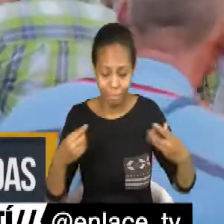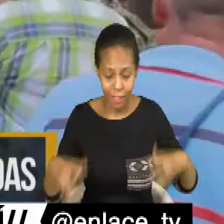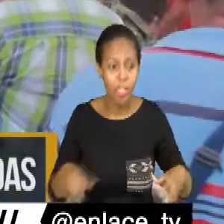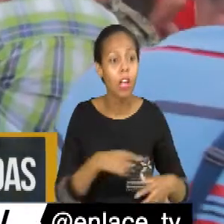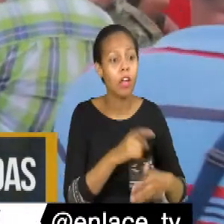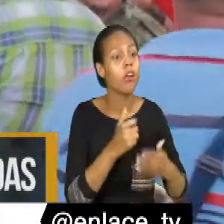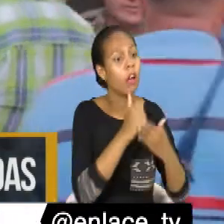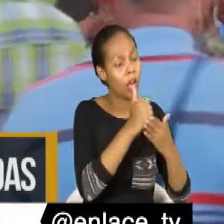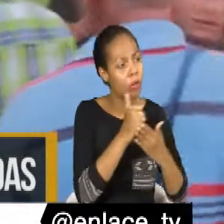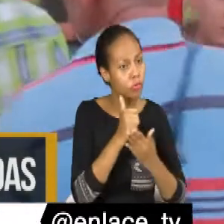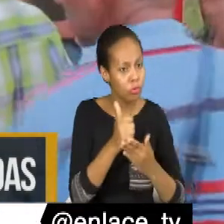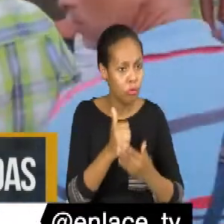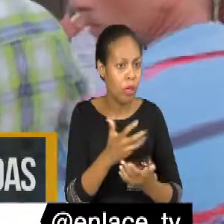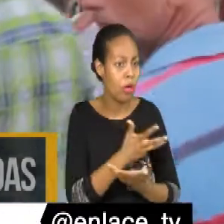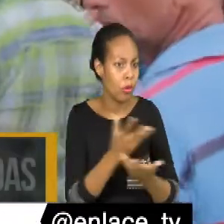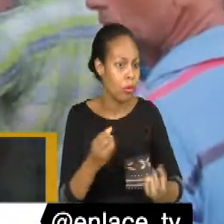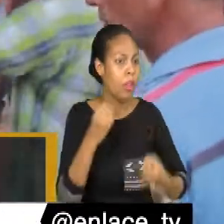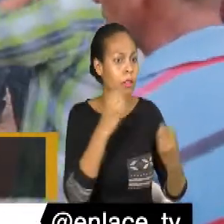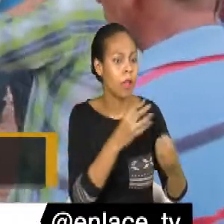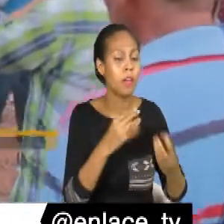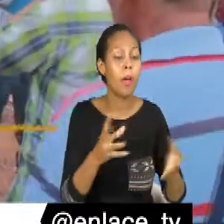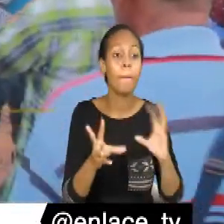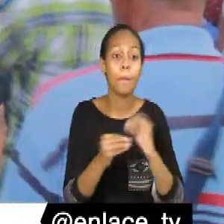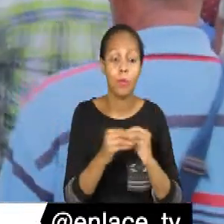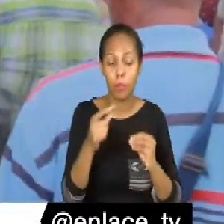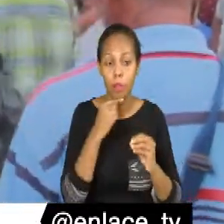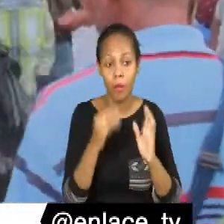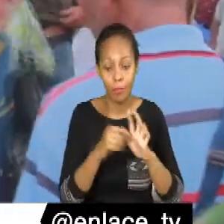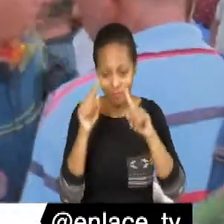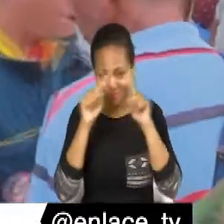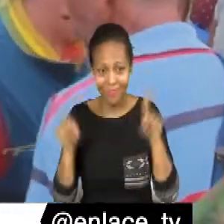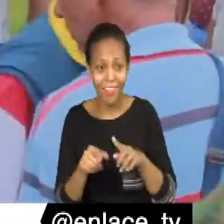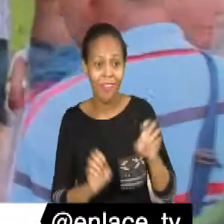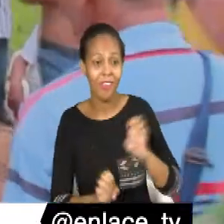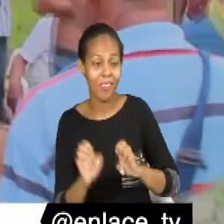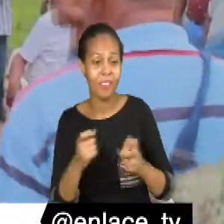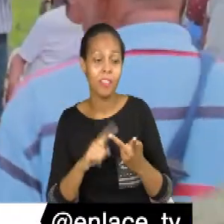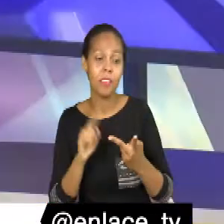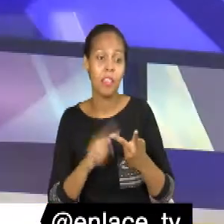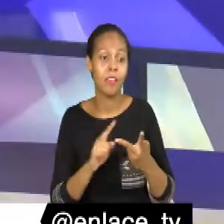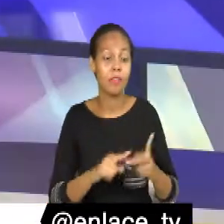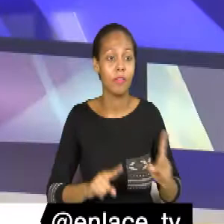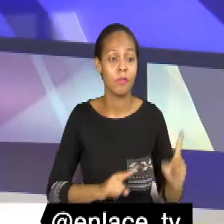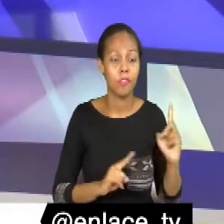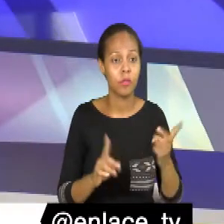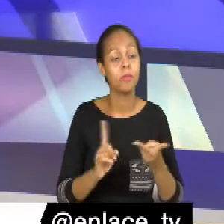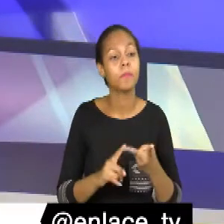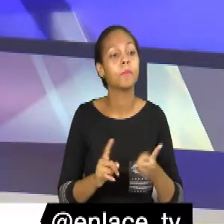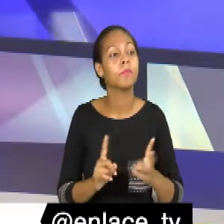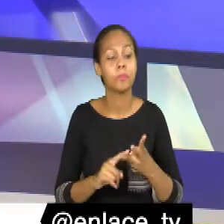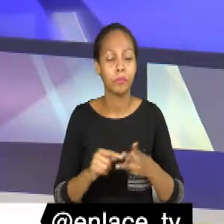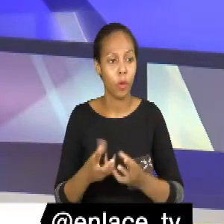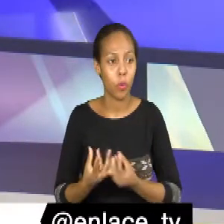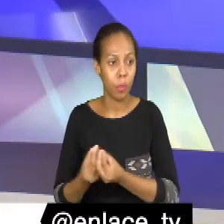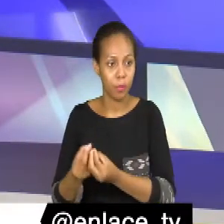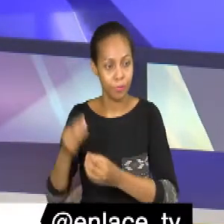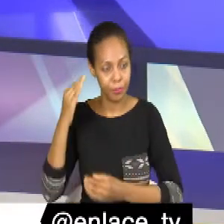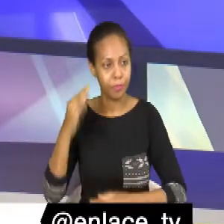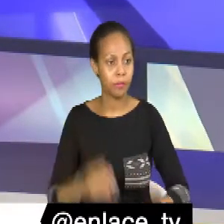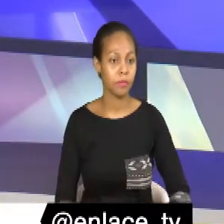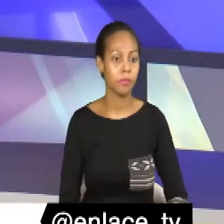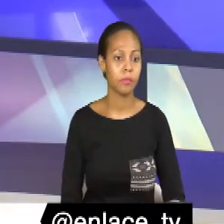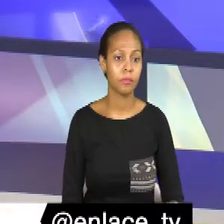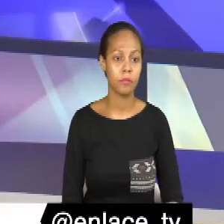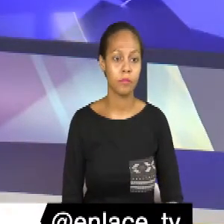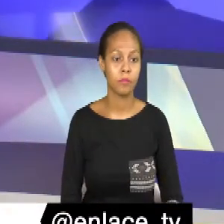las entregas, que también acompañan la Defensa Civil, el Ejército y la Armada Nacional. Y a continuación les presentamos